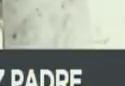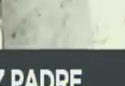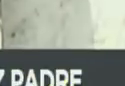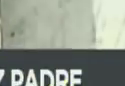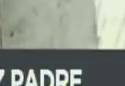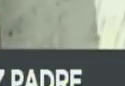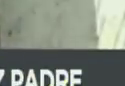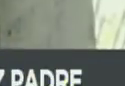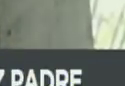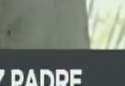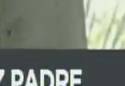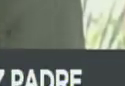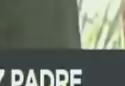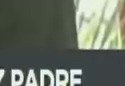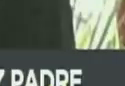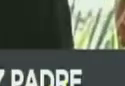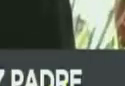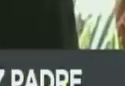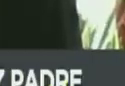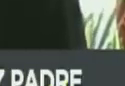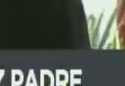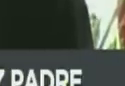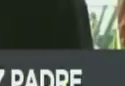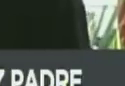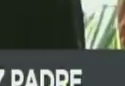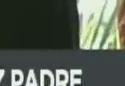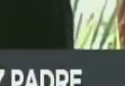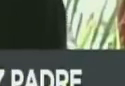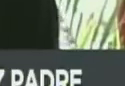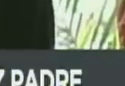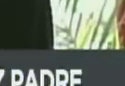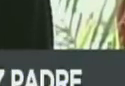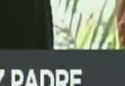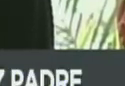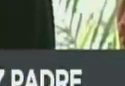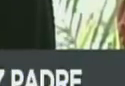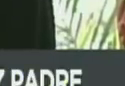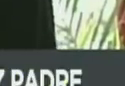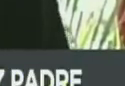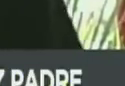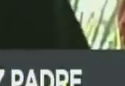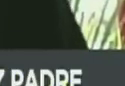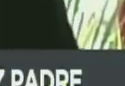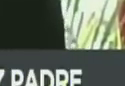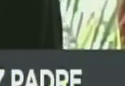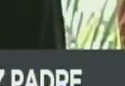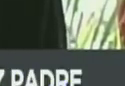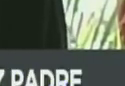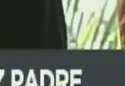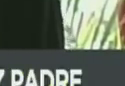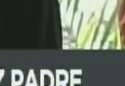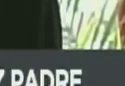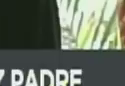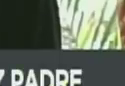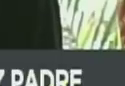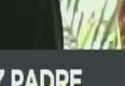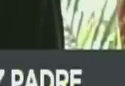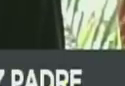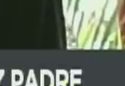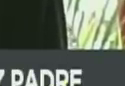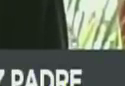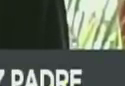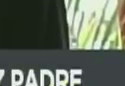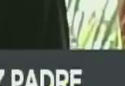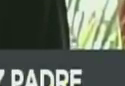por memorias por respeto por historia de ser portadora de algo que